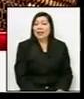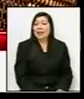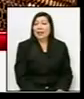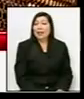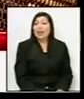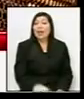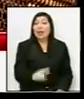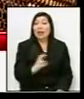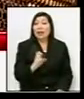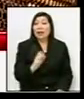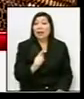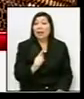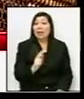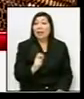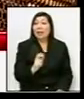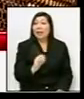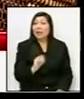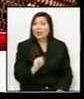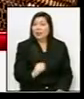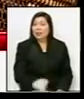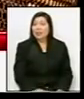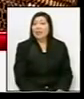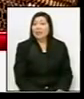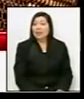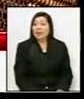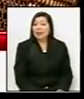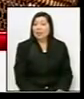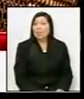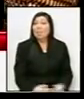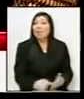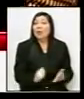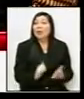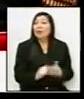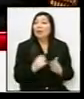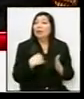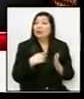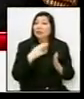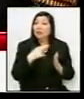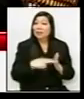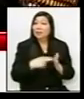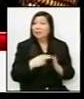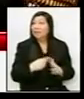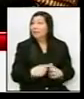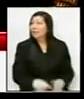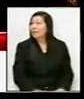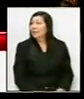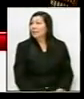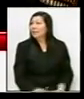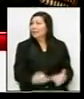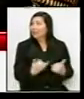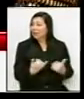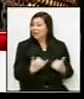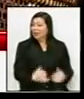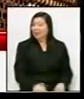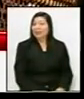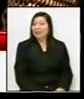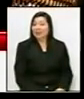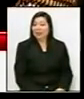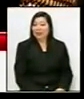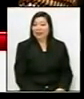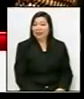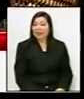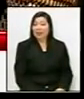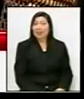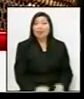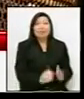Rolando Reategui, en el sentido de que he revisado específicamente en este caso de